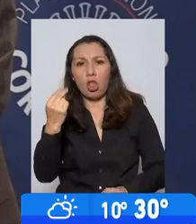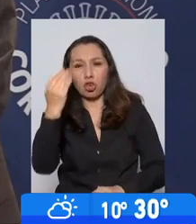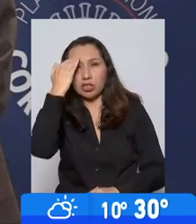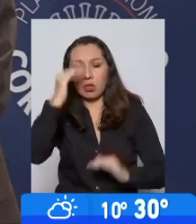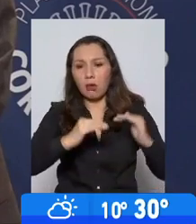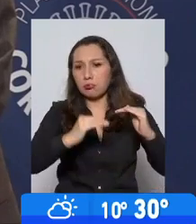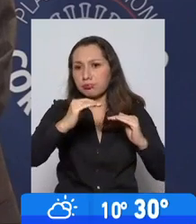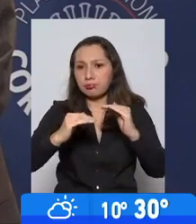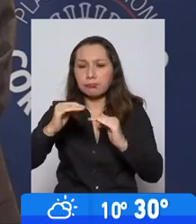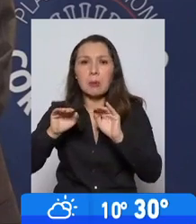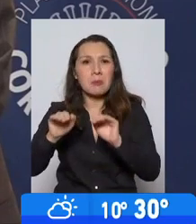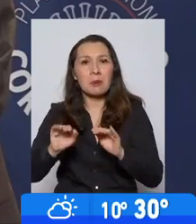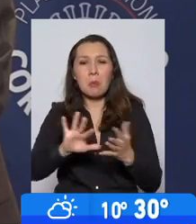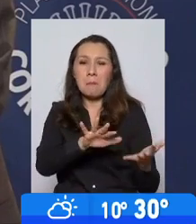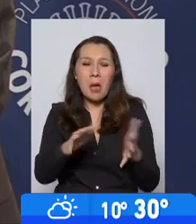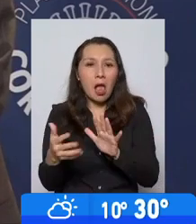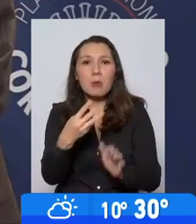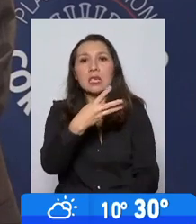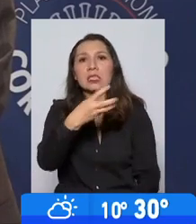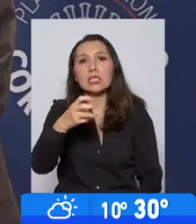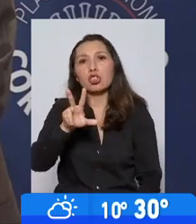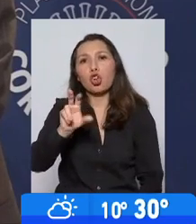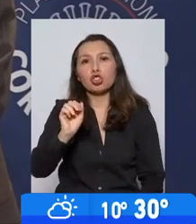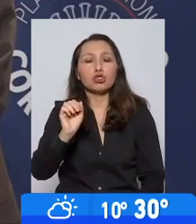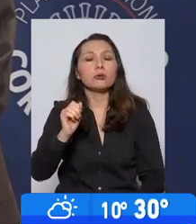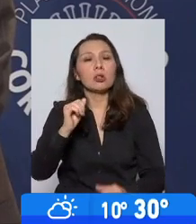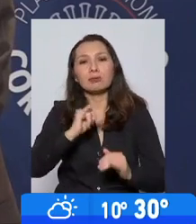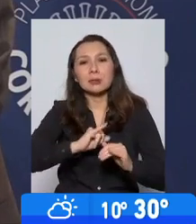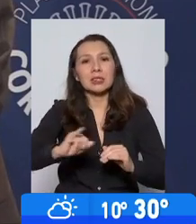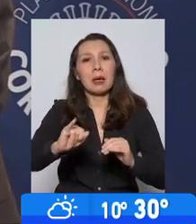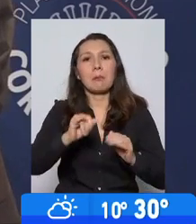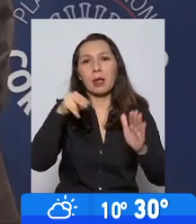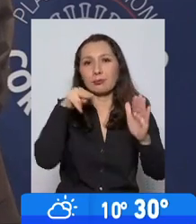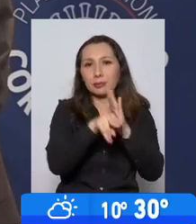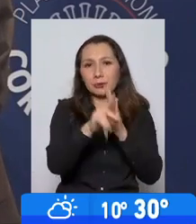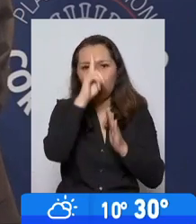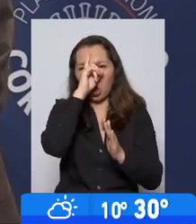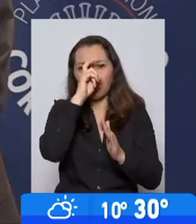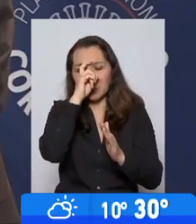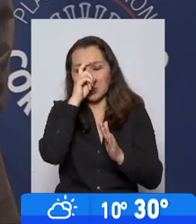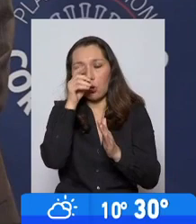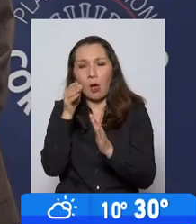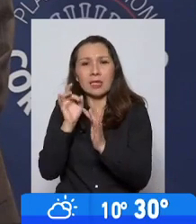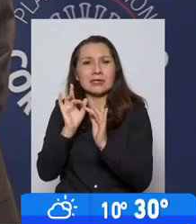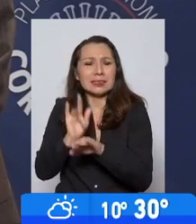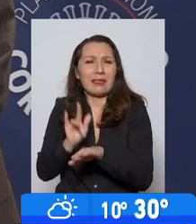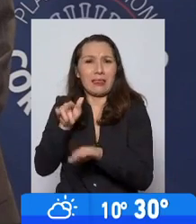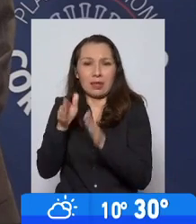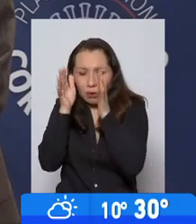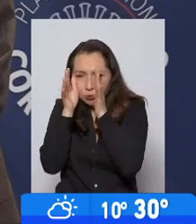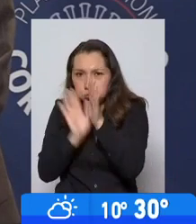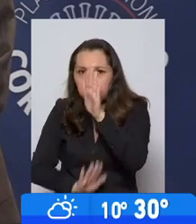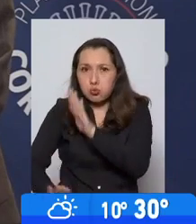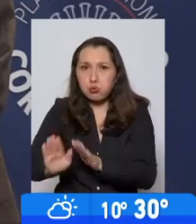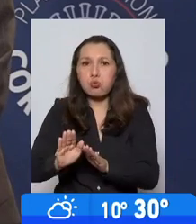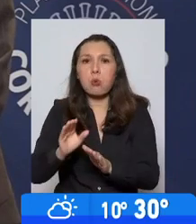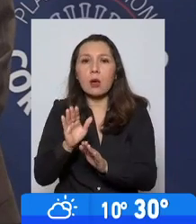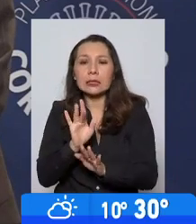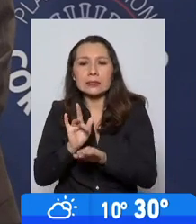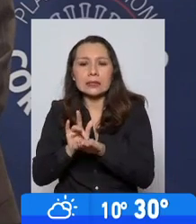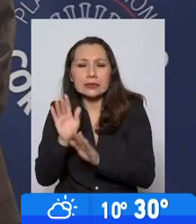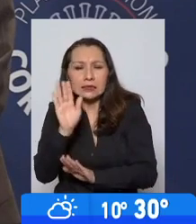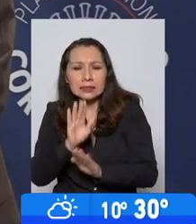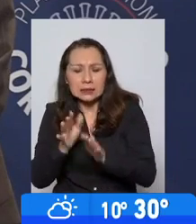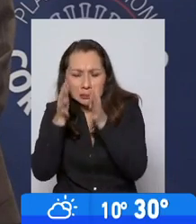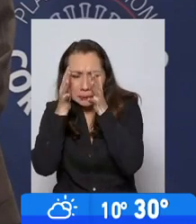Se mantienen cifras de más o menos 380 hospitalizados en unidades de tratamiento intensivo. Lógicamente, la mayoría